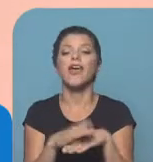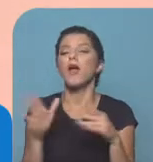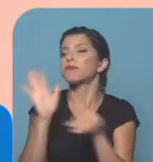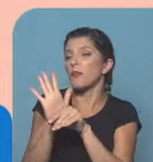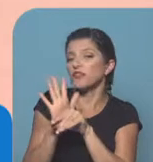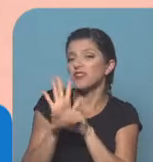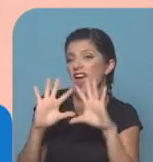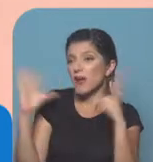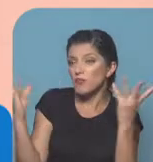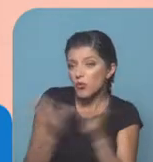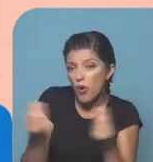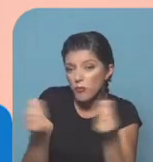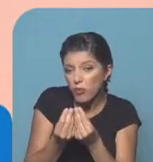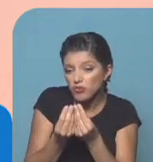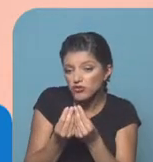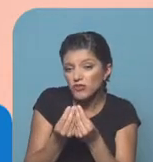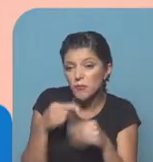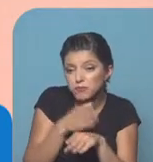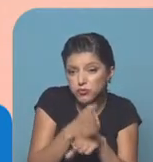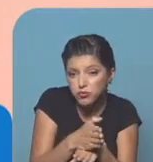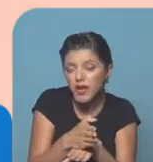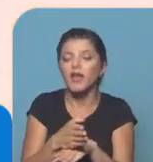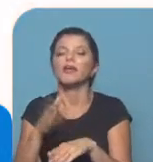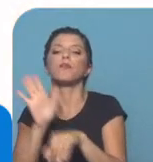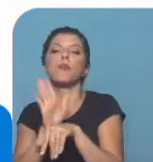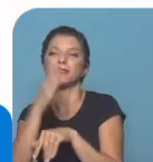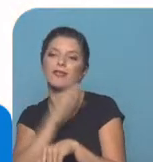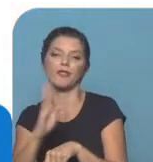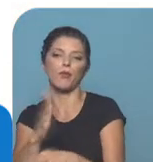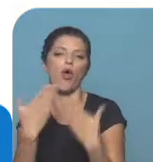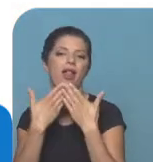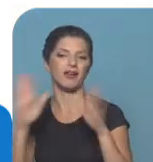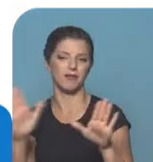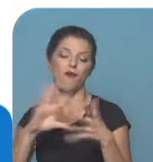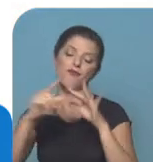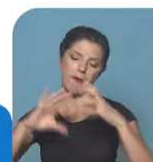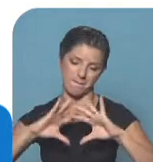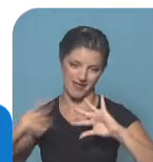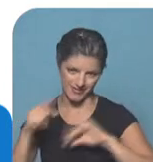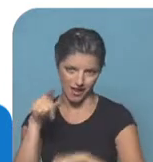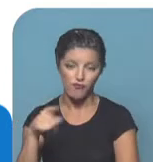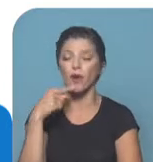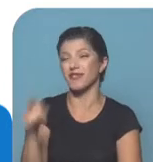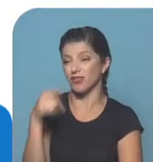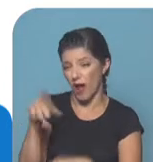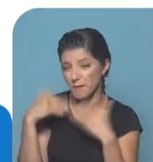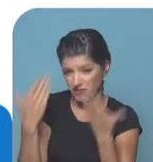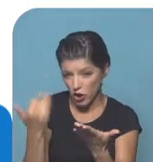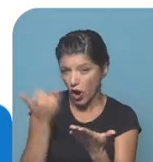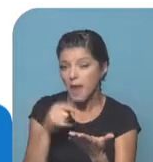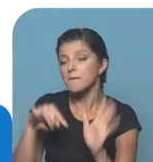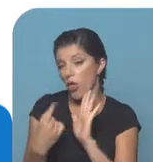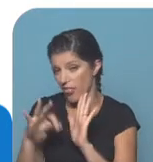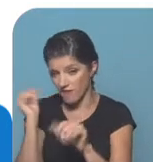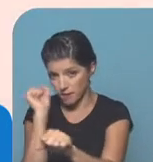mundo lleno de mojarritas y el tiburón en aguas abiertas, fue lo que dijo Moldes de manera metafórica. Existen 6 pedidos de exención